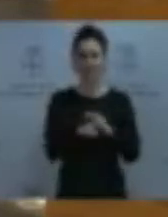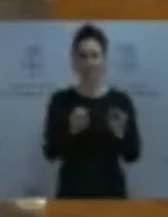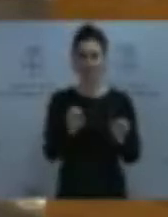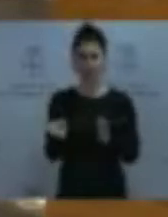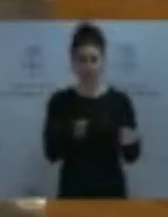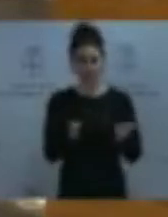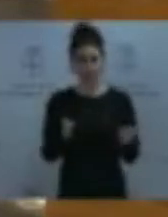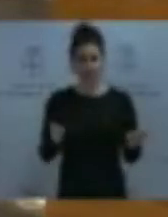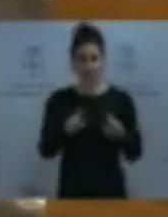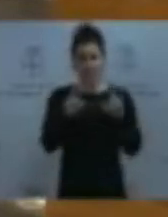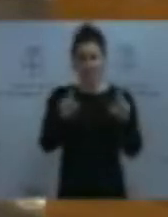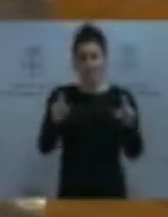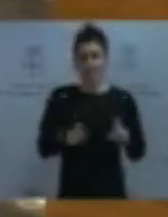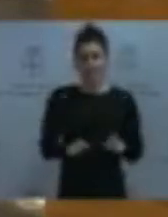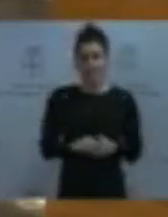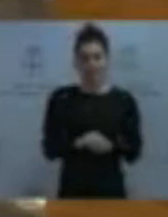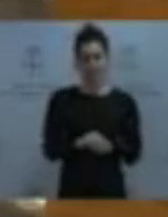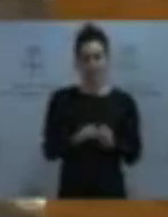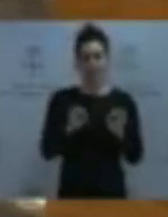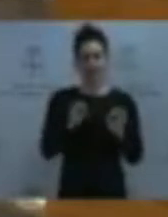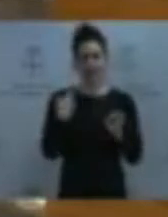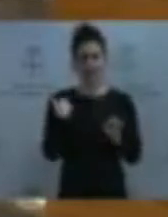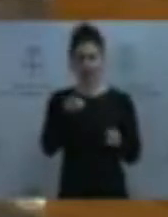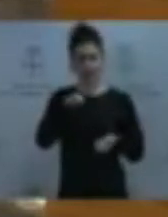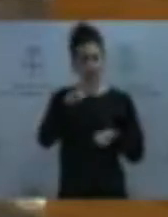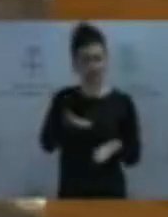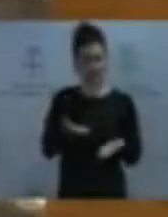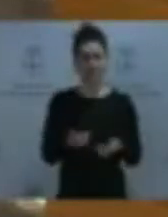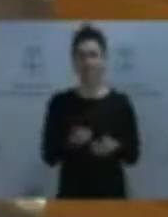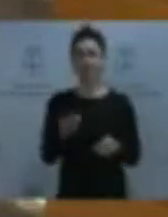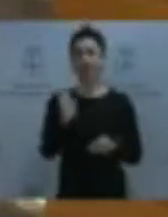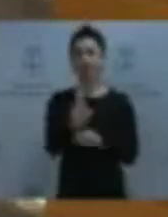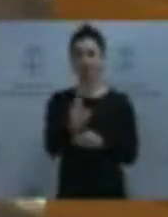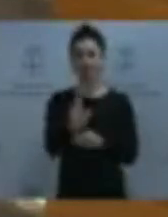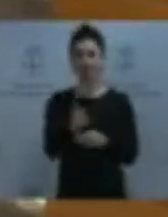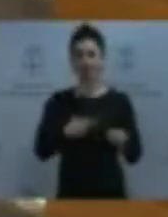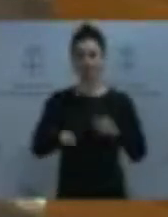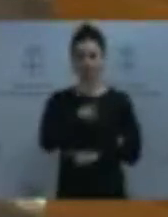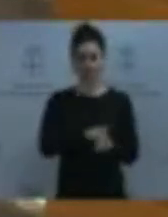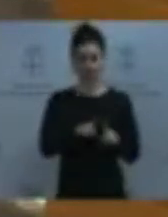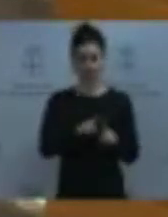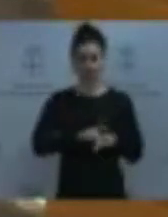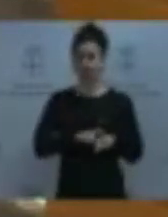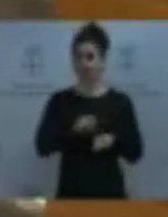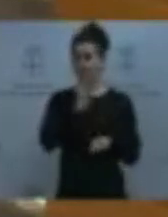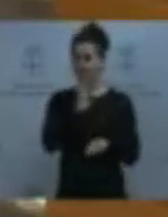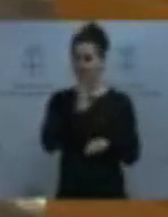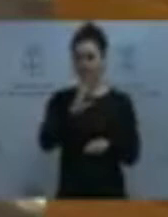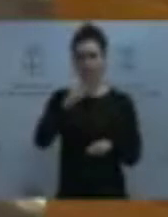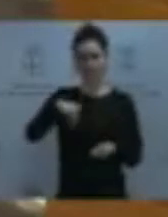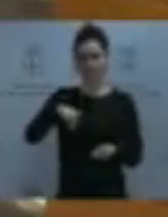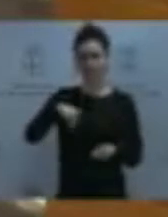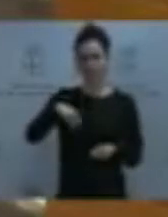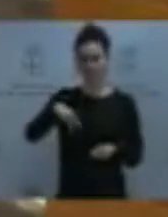como acabo de exponer, para presentar un conflicto de estas características ante la CNMC, es preciso que la CNMC, con